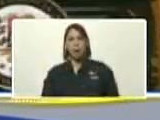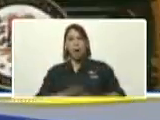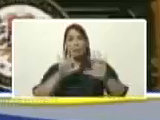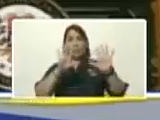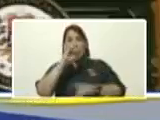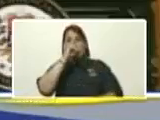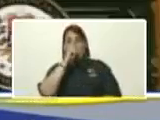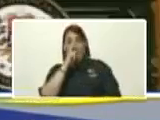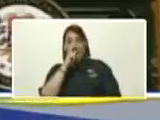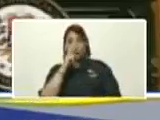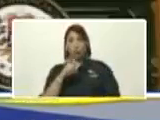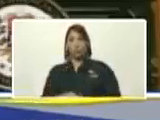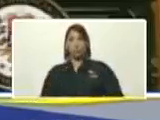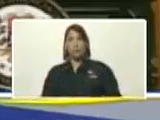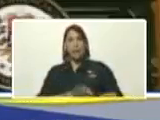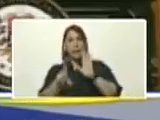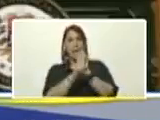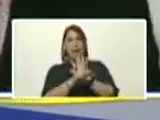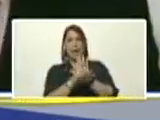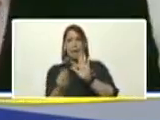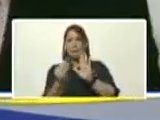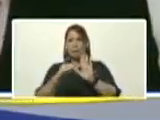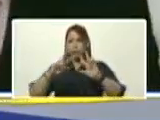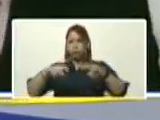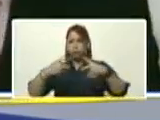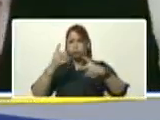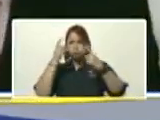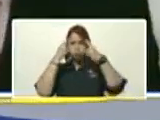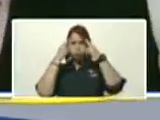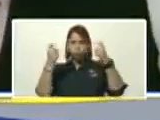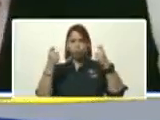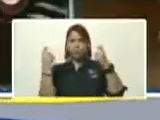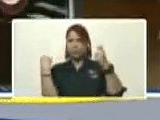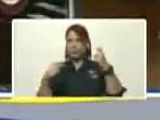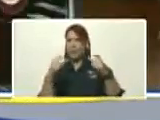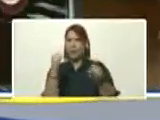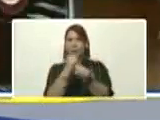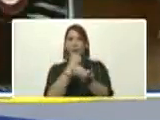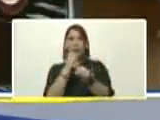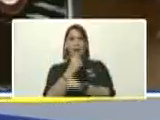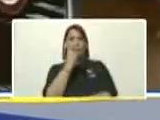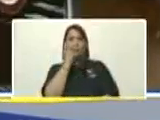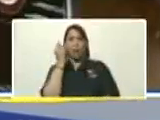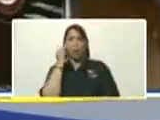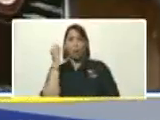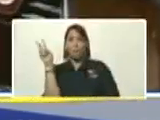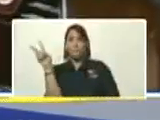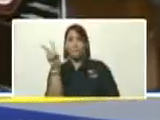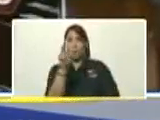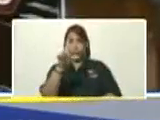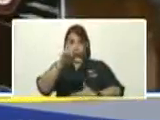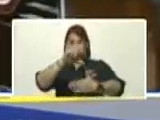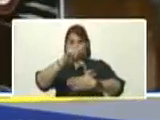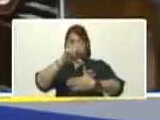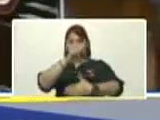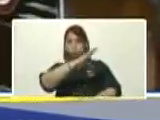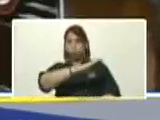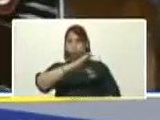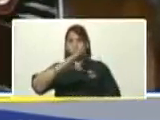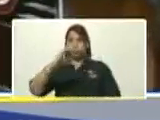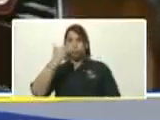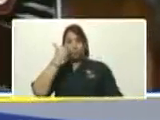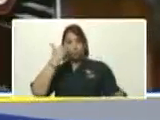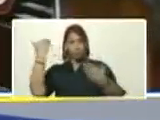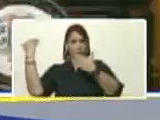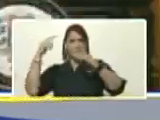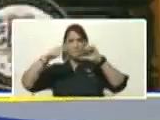años de la ley más avanzada que tienen los trabajadores y las trabajadoras en América Latina y el Caribe. Vamos a